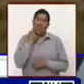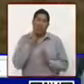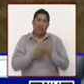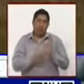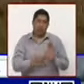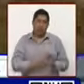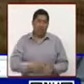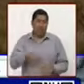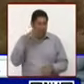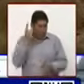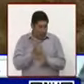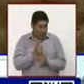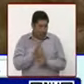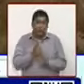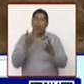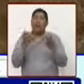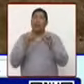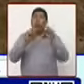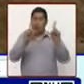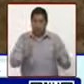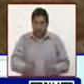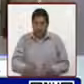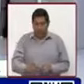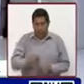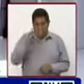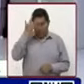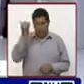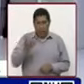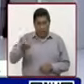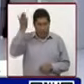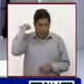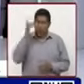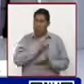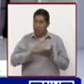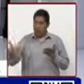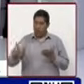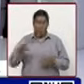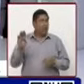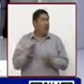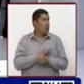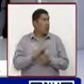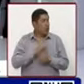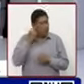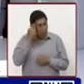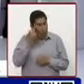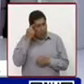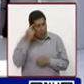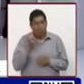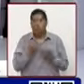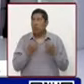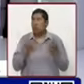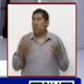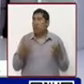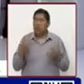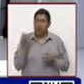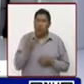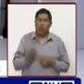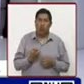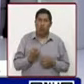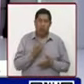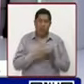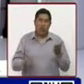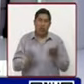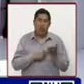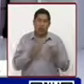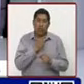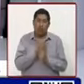la televisión. Exacto. Quiero preguntarle lo siguiente, porque la anterior semana el ministro de Gobierno ha sido bastante duro y crítico con